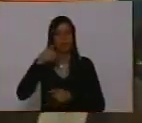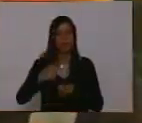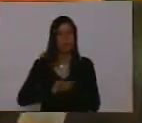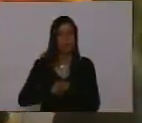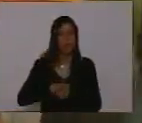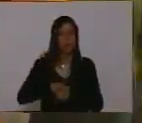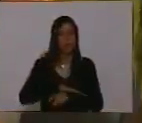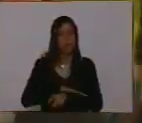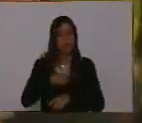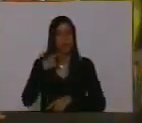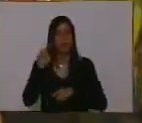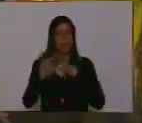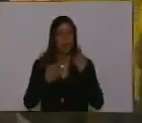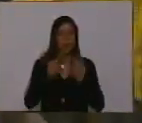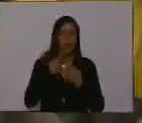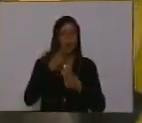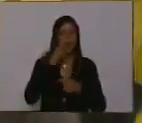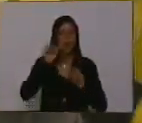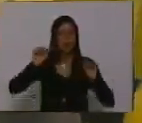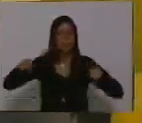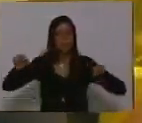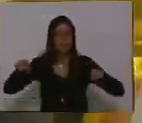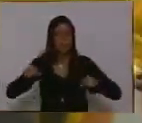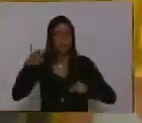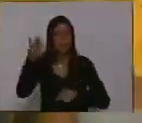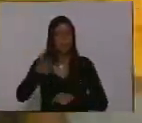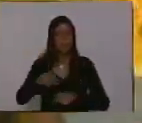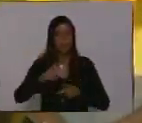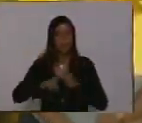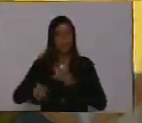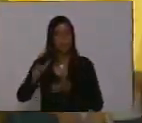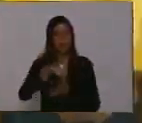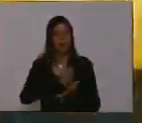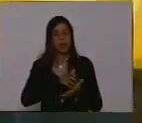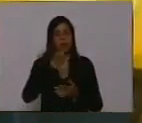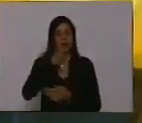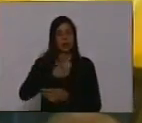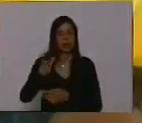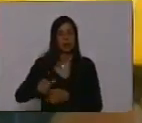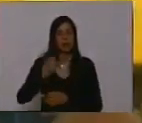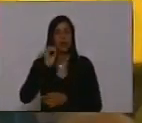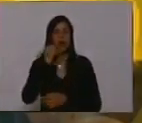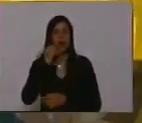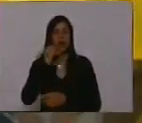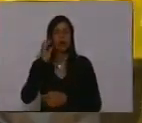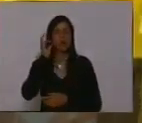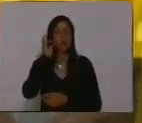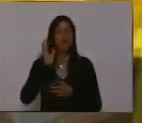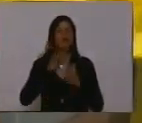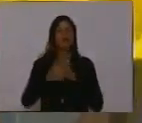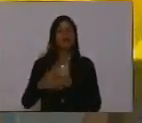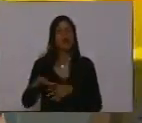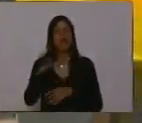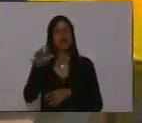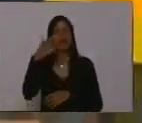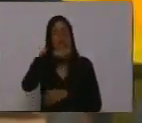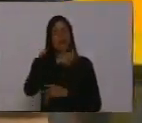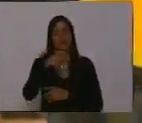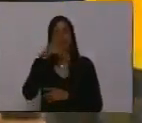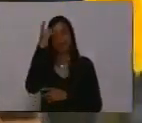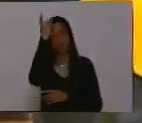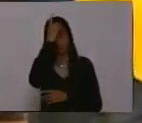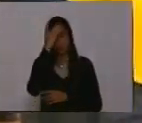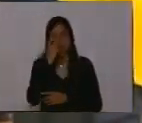los motorizados, los campesinos, las mujeres del barrio, las personas con discapacidad,